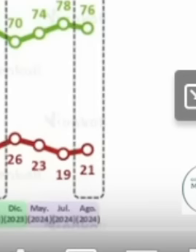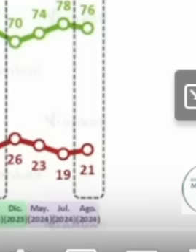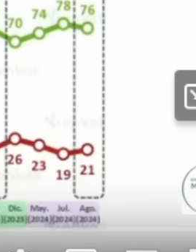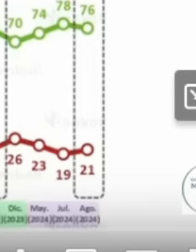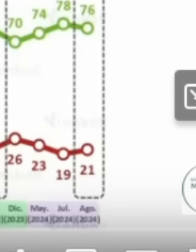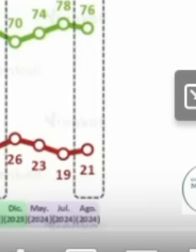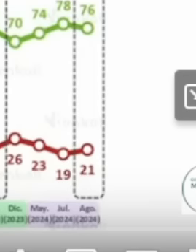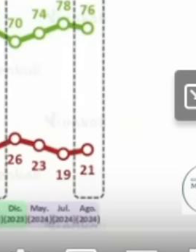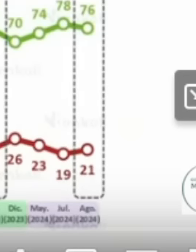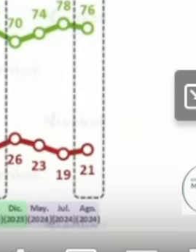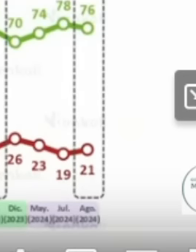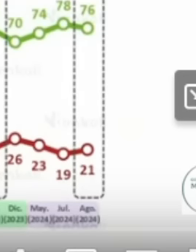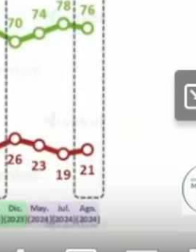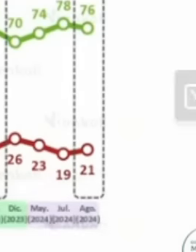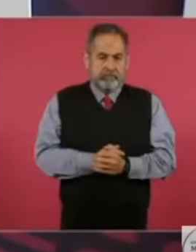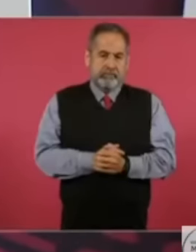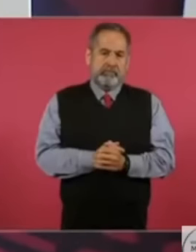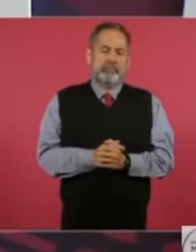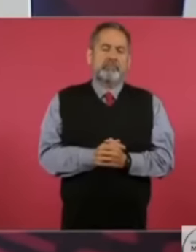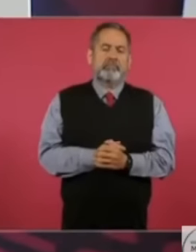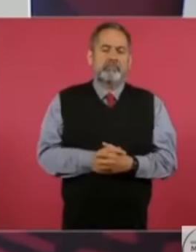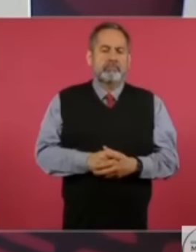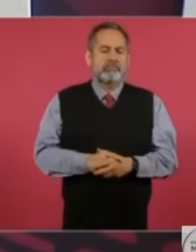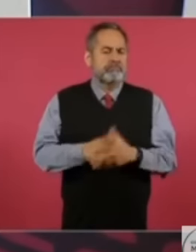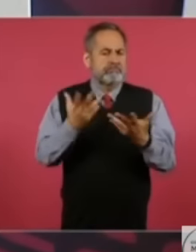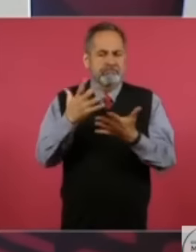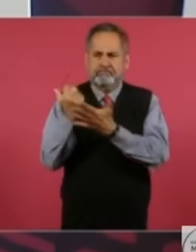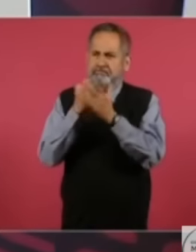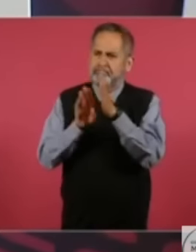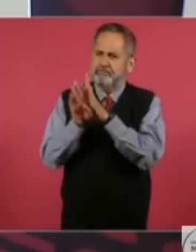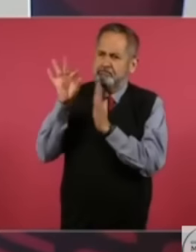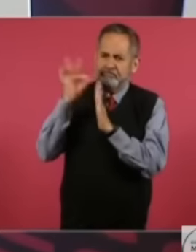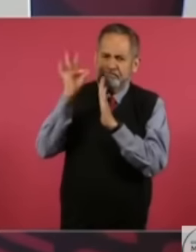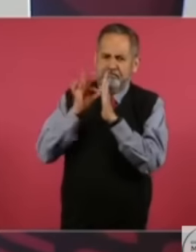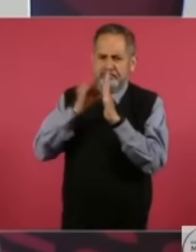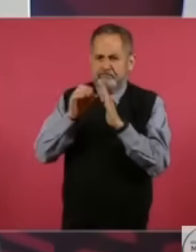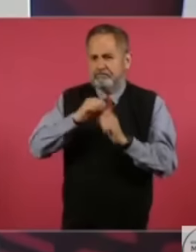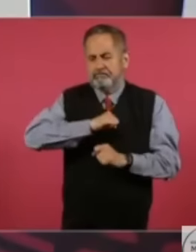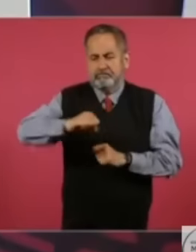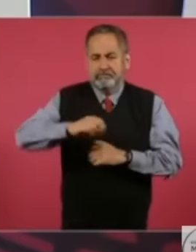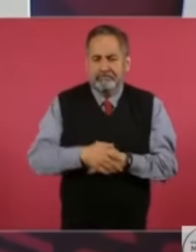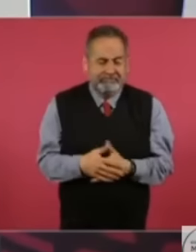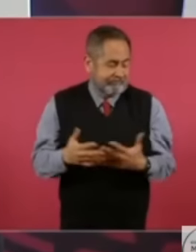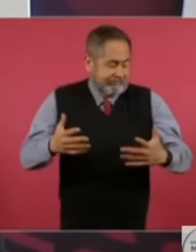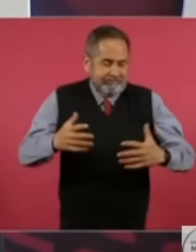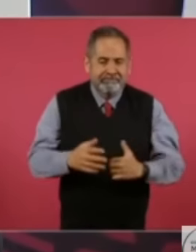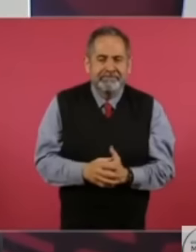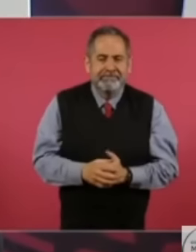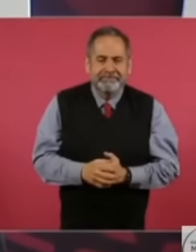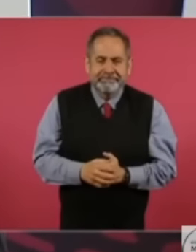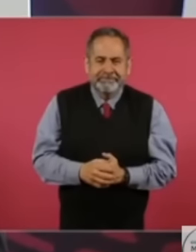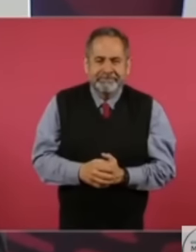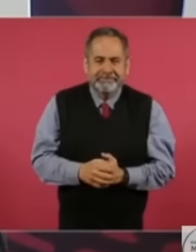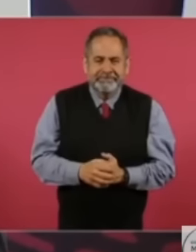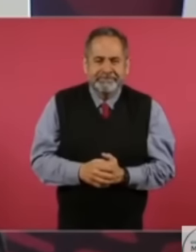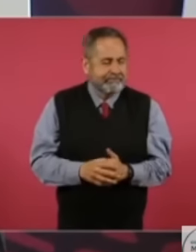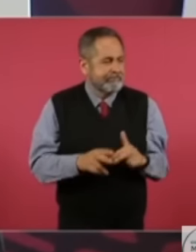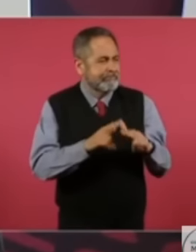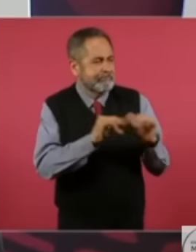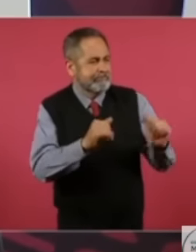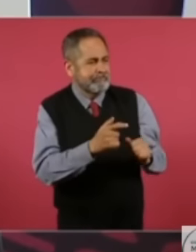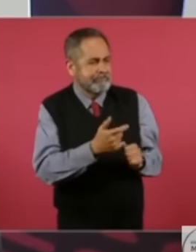Con esto nos despedimos, familia. Espero que aprenda mucho la lección esta reportera que ya se